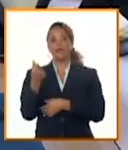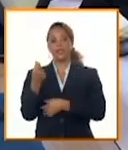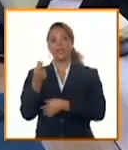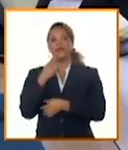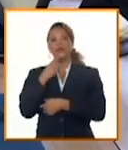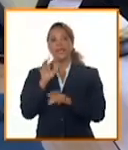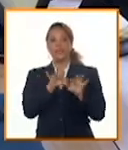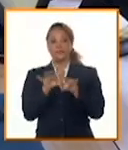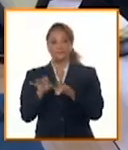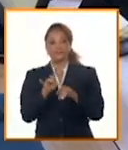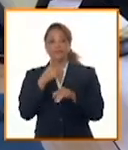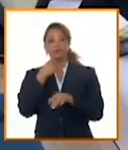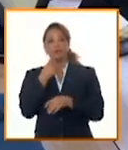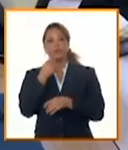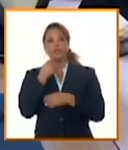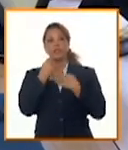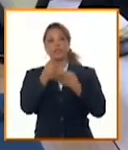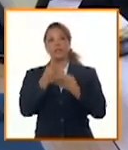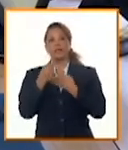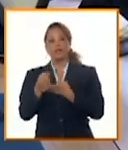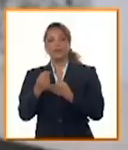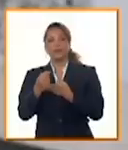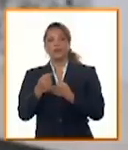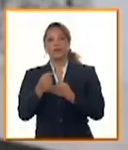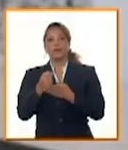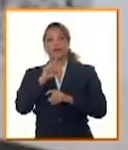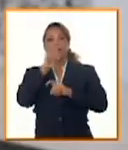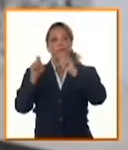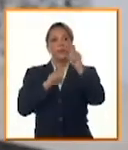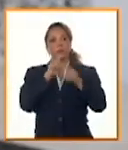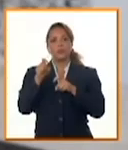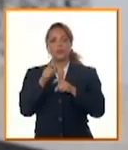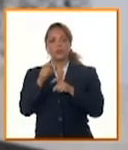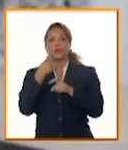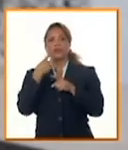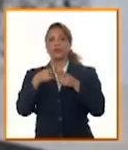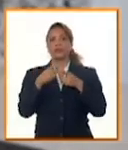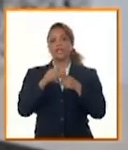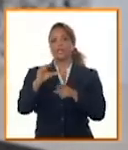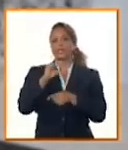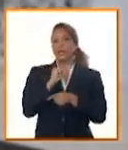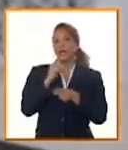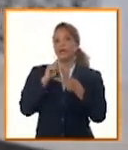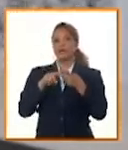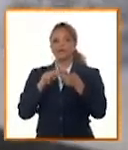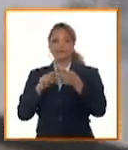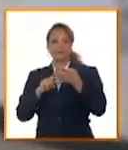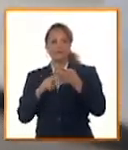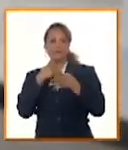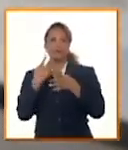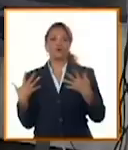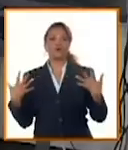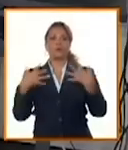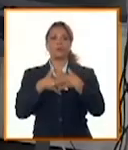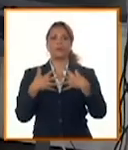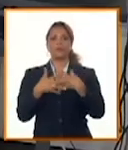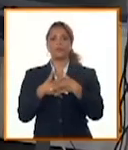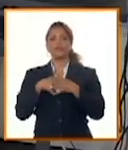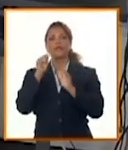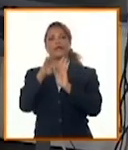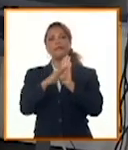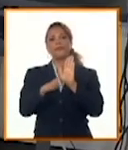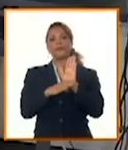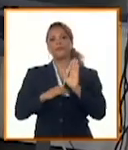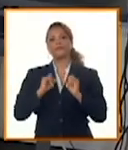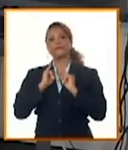le permiten a sus clientes realizar consultas y transacciones financieras y otras prestaciones en correspondencia con el programa de